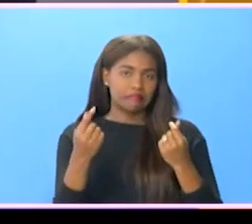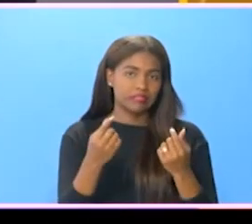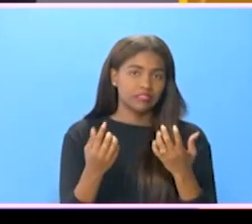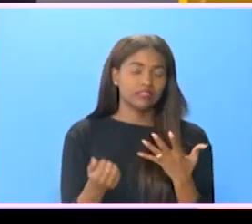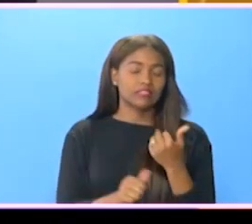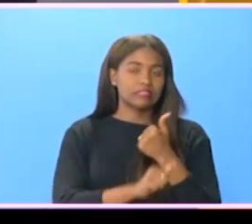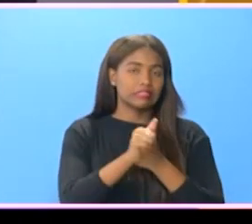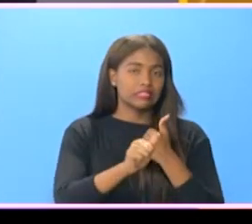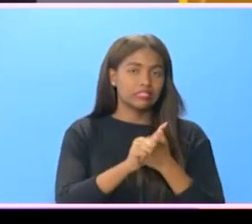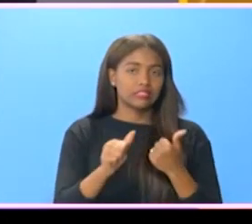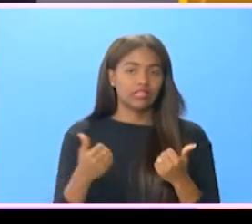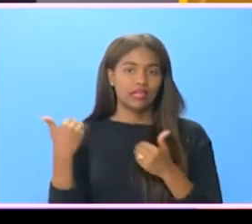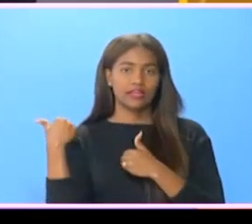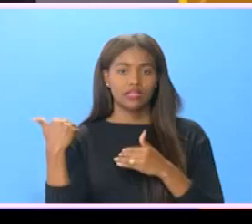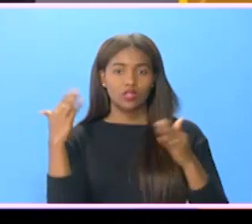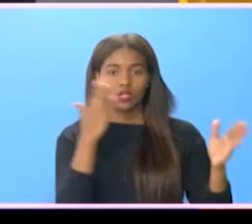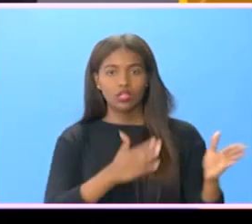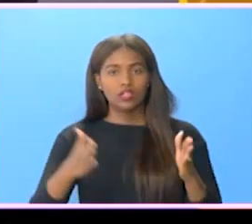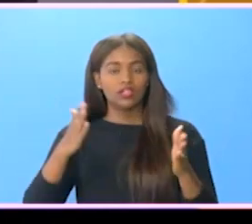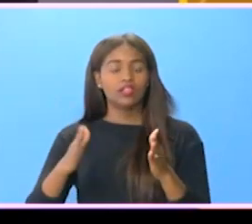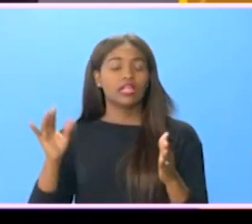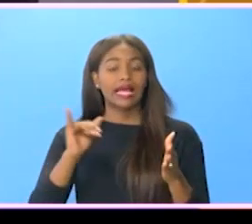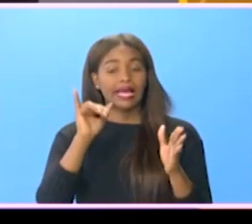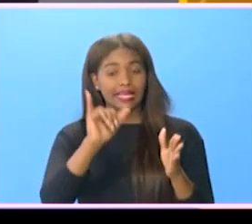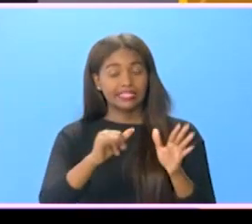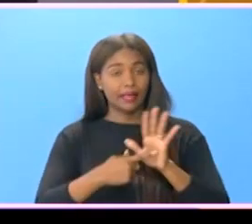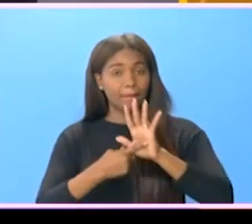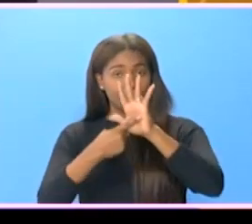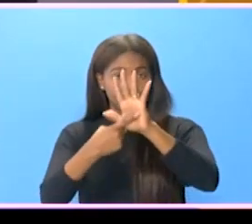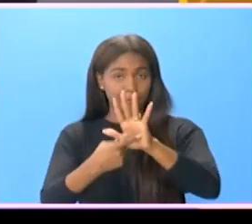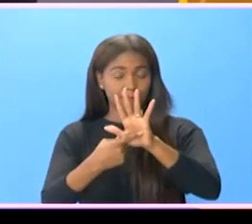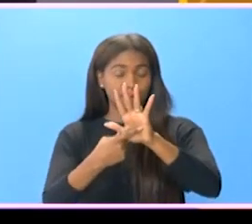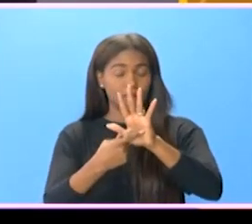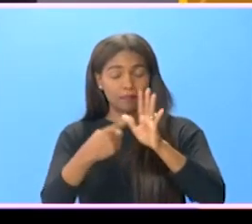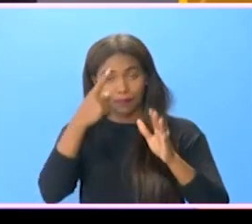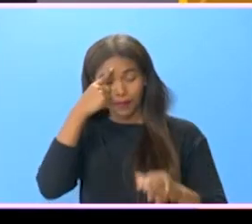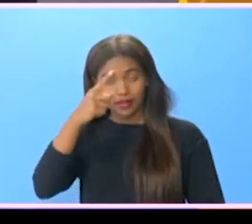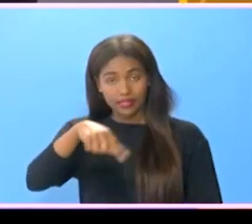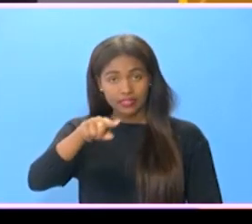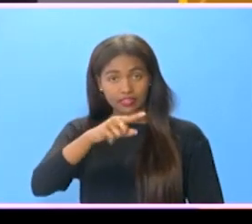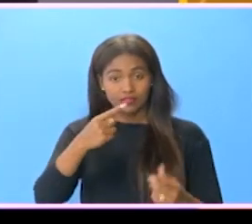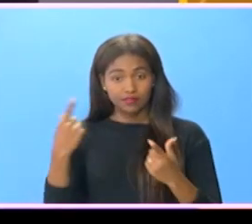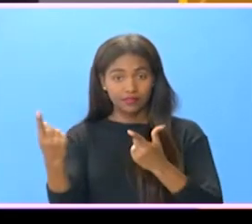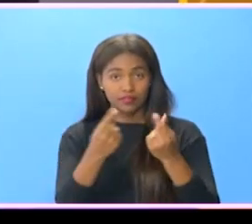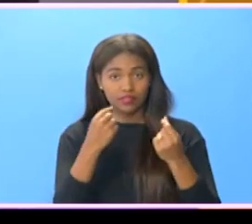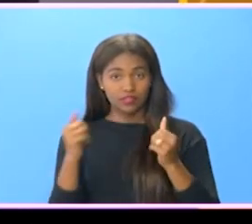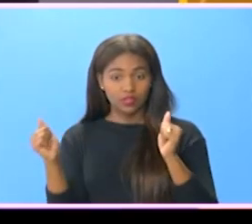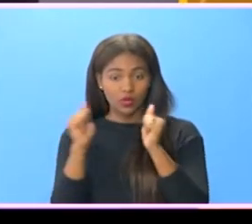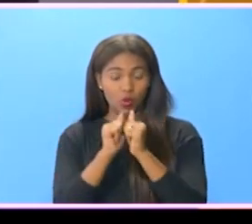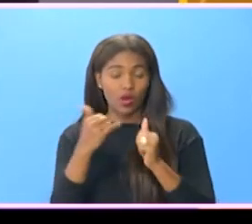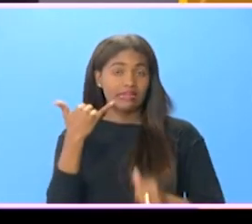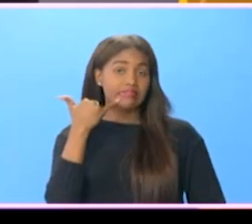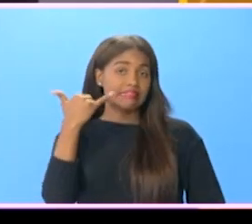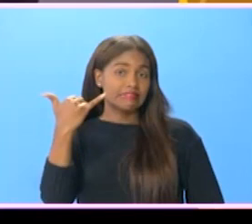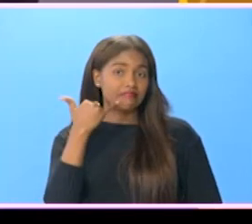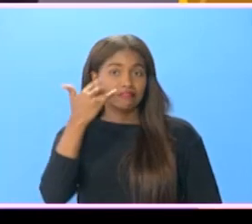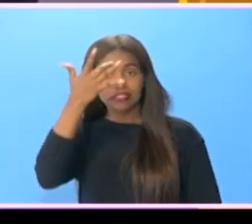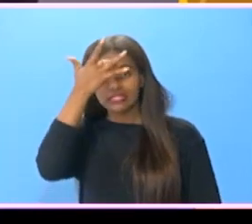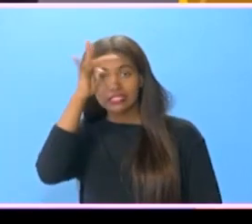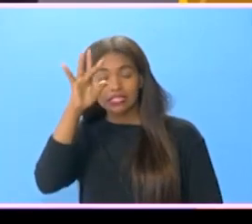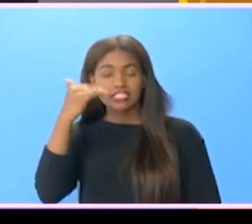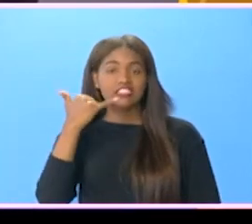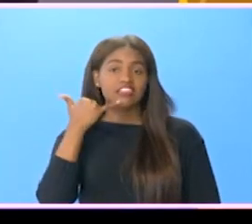delincuencia, el crimen organizado. Y esta presentación de esto pues permitirá que a través de teléfonos inteligentes,